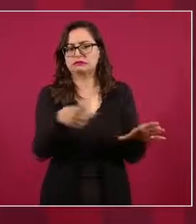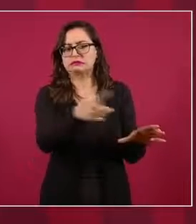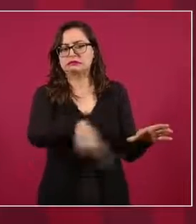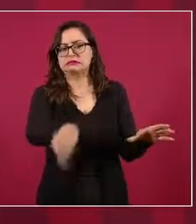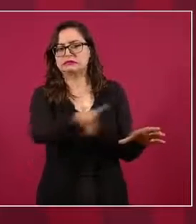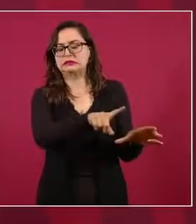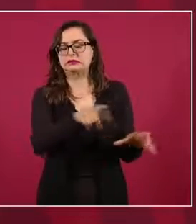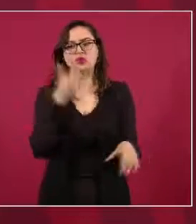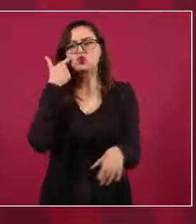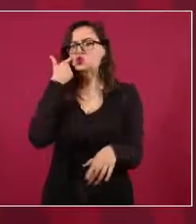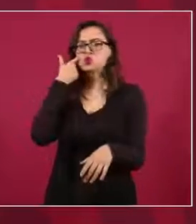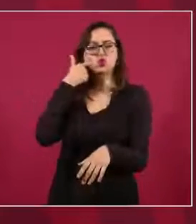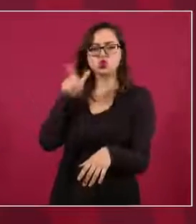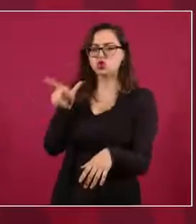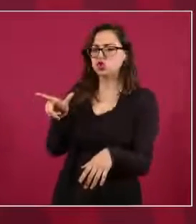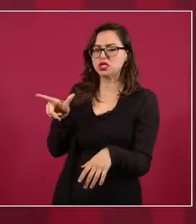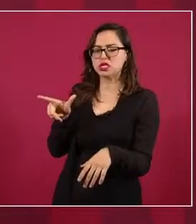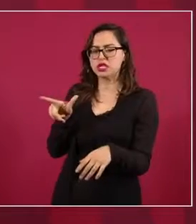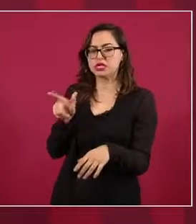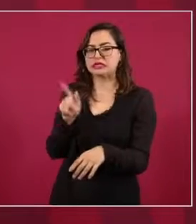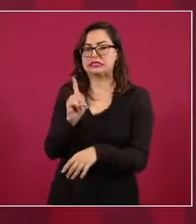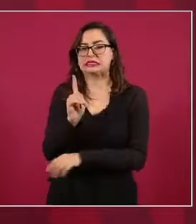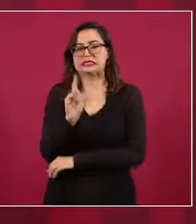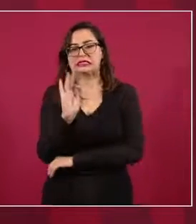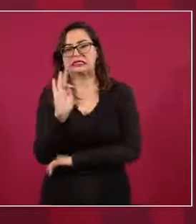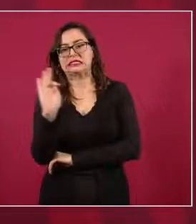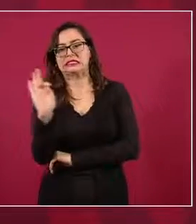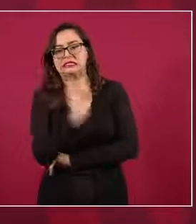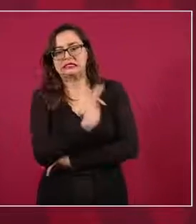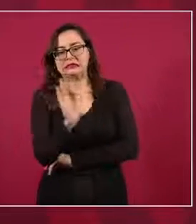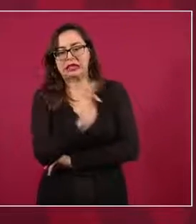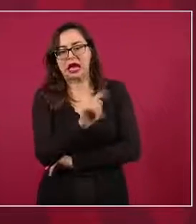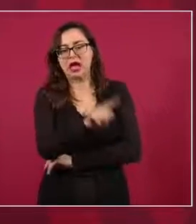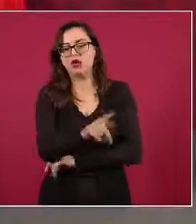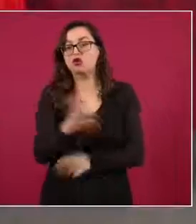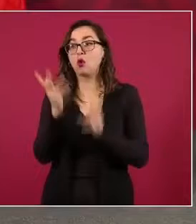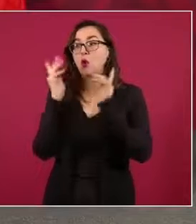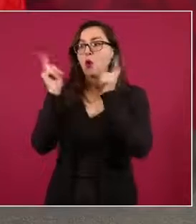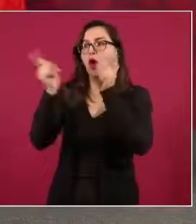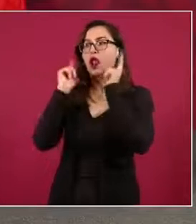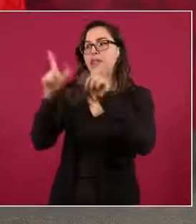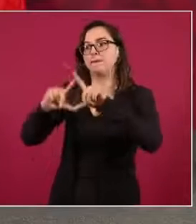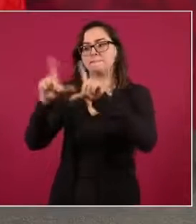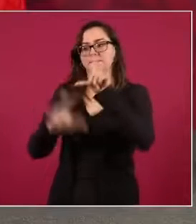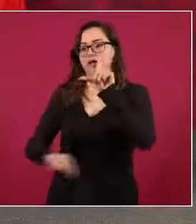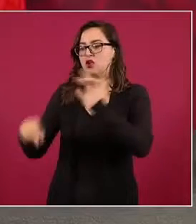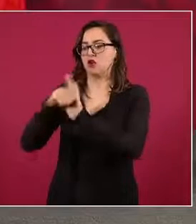En el mejor de los casos, que nos vaya mal,